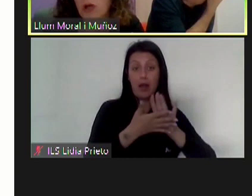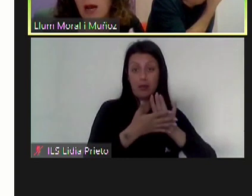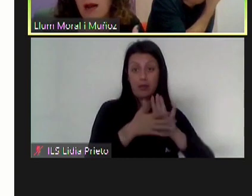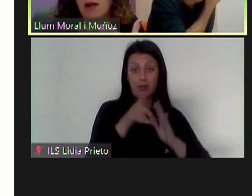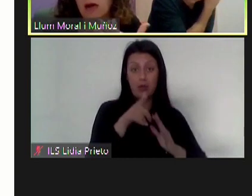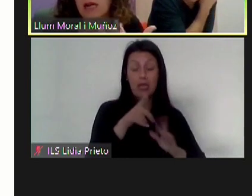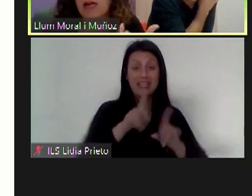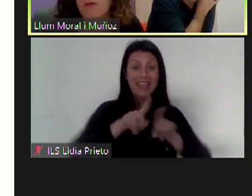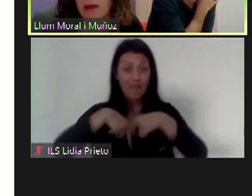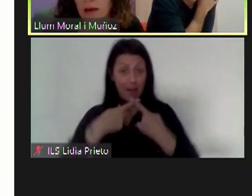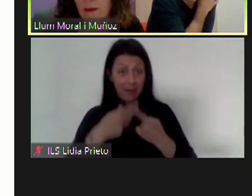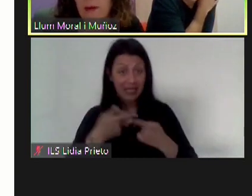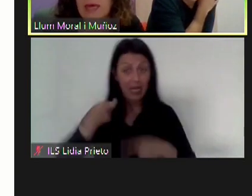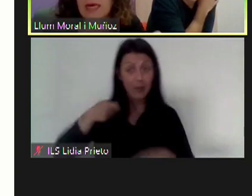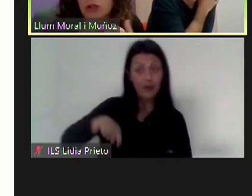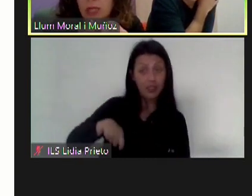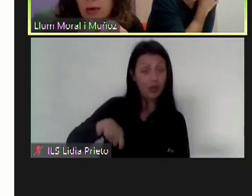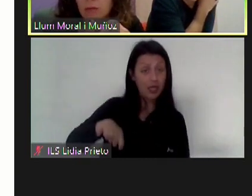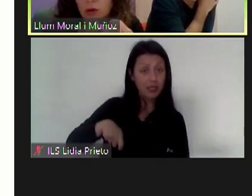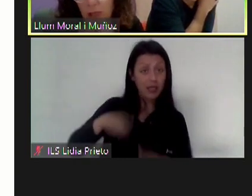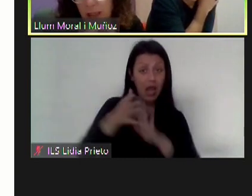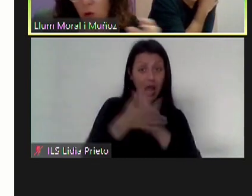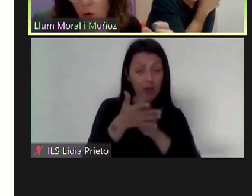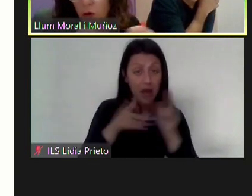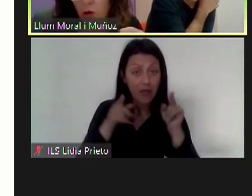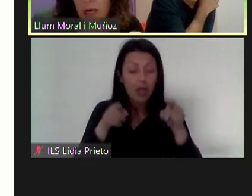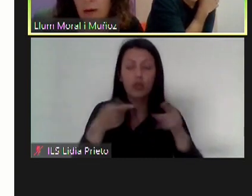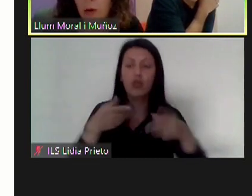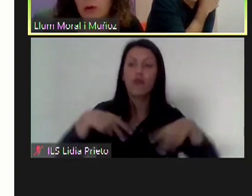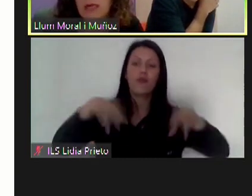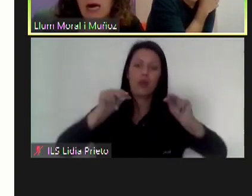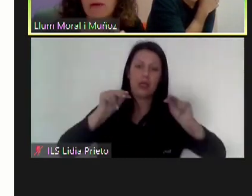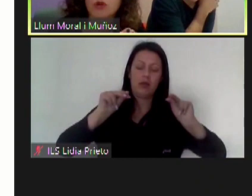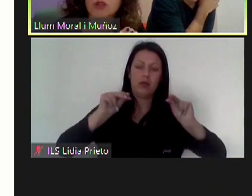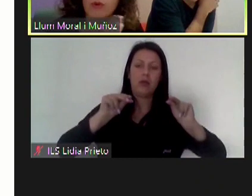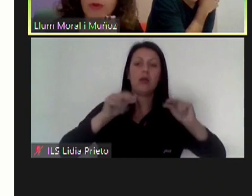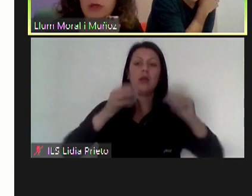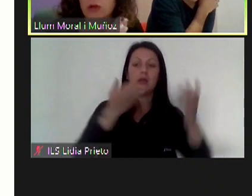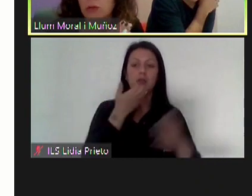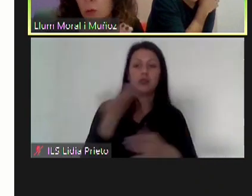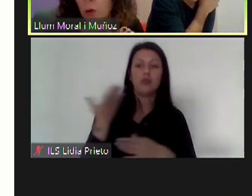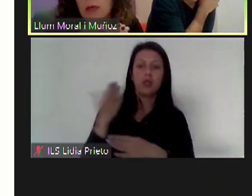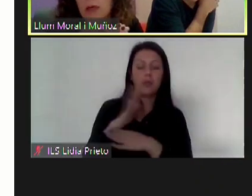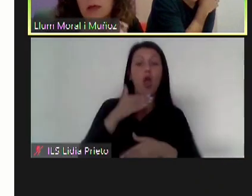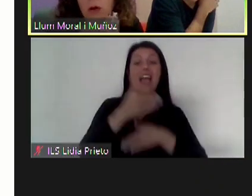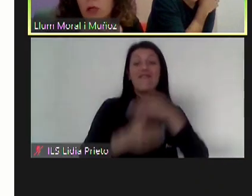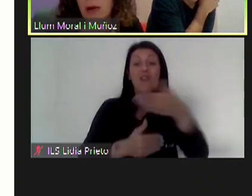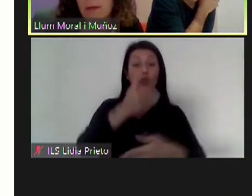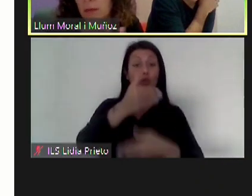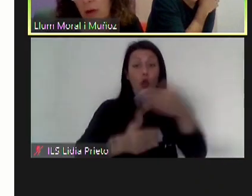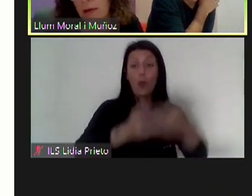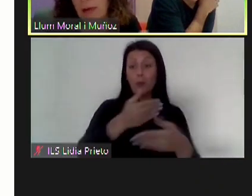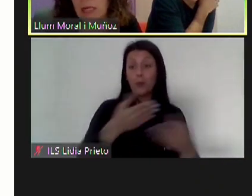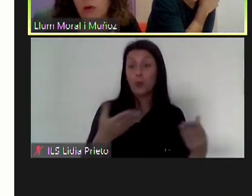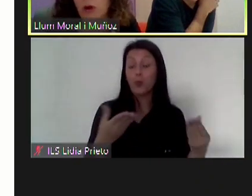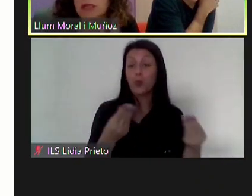los que vamos a hablar en nombre de ellas. Esto se da mucho y así como ejemplo, ha habido mucha evolución y eso supongo que os